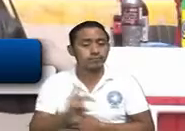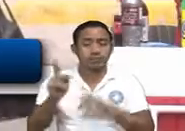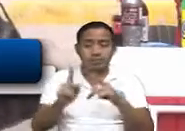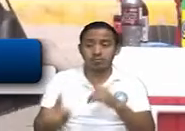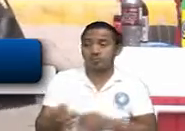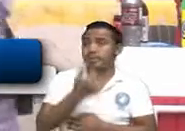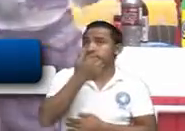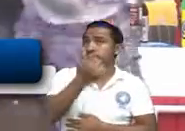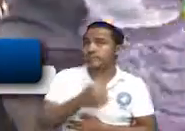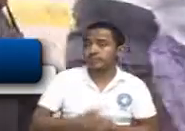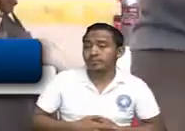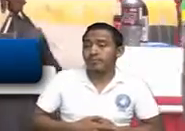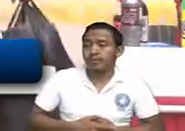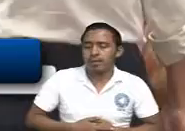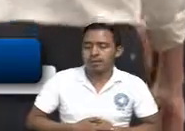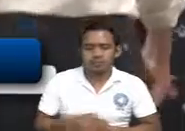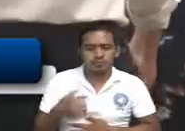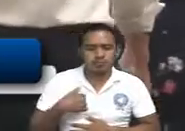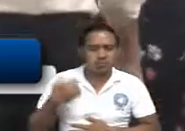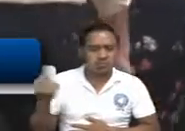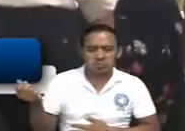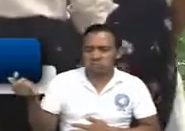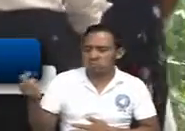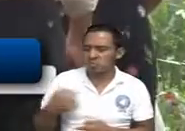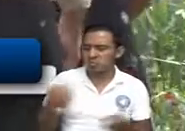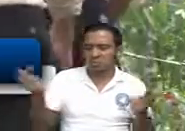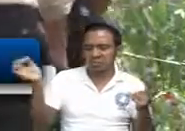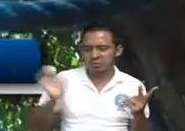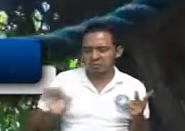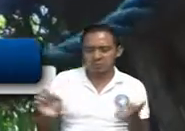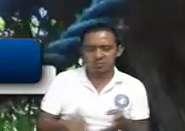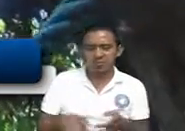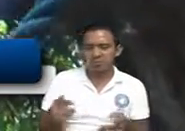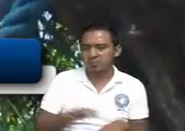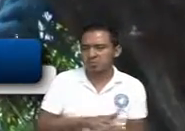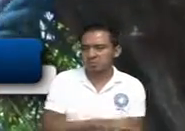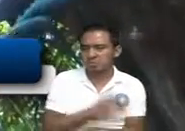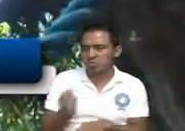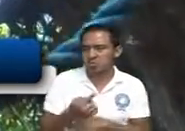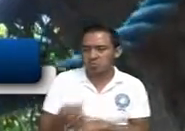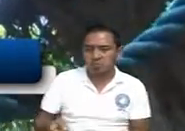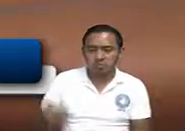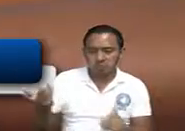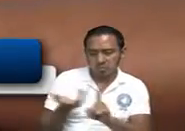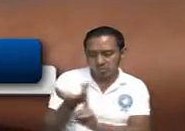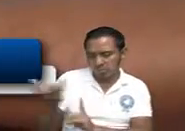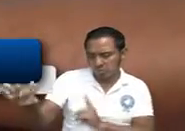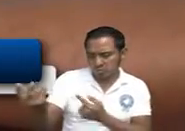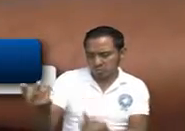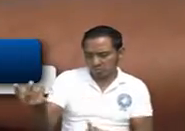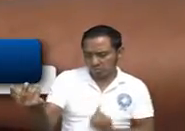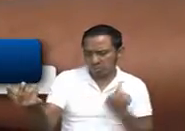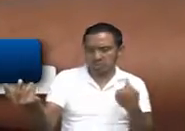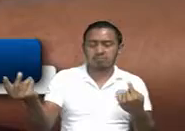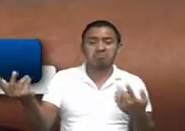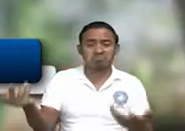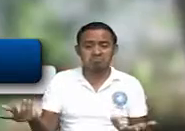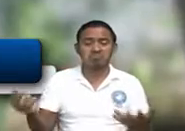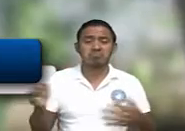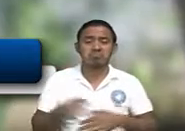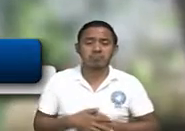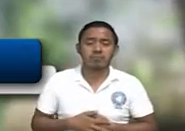¿verdad? No le encuentro sentido a la vida, o me siento solo, me siento abandonado. Esas son una de las expresiones psicológicas más sentidas y a nivel